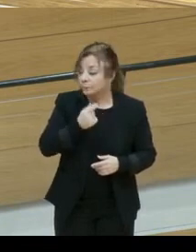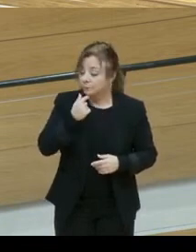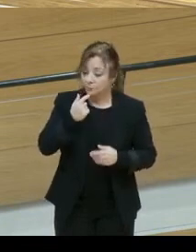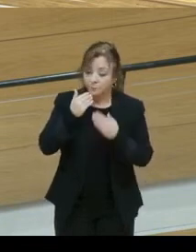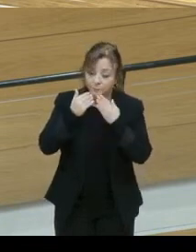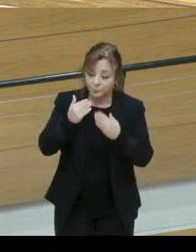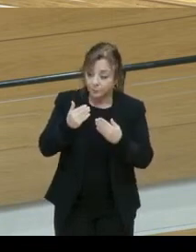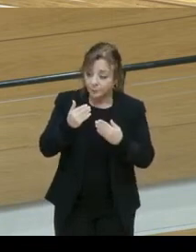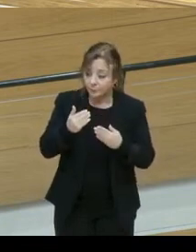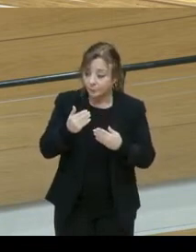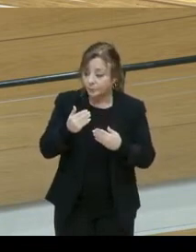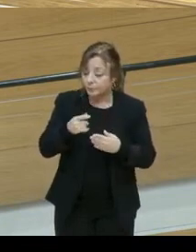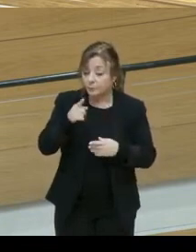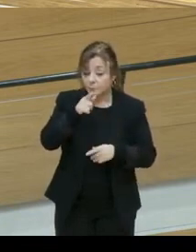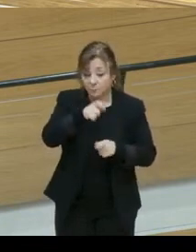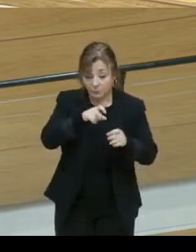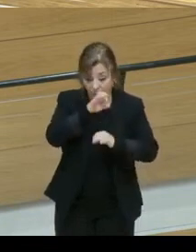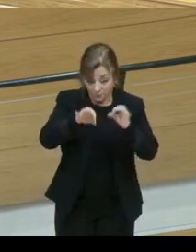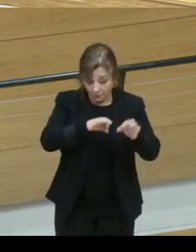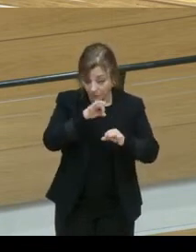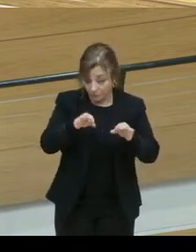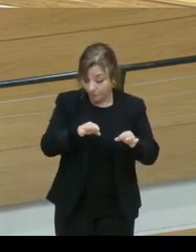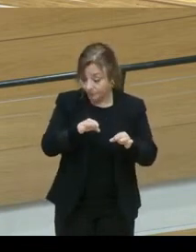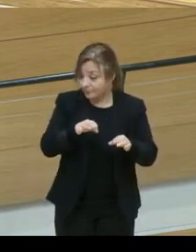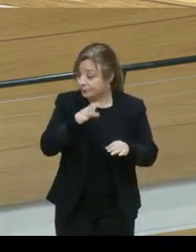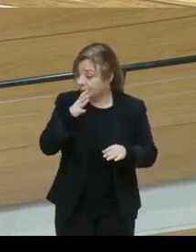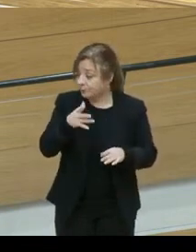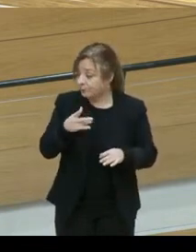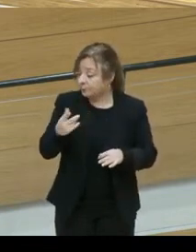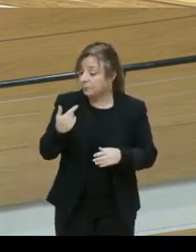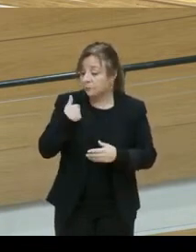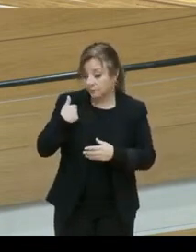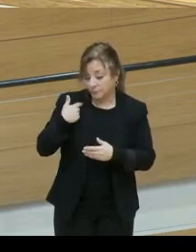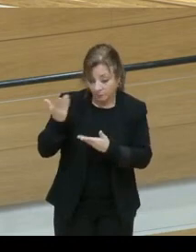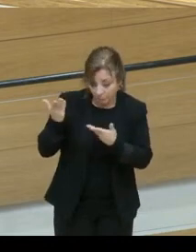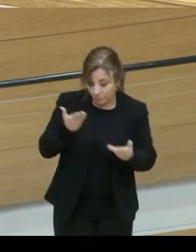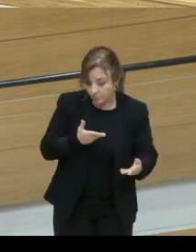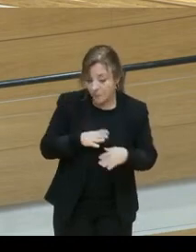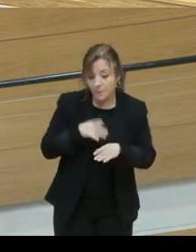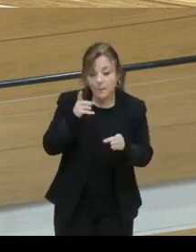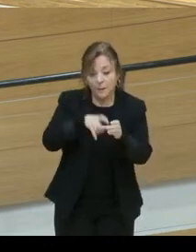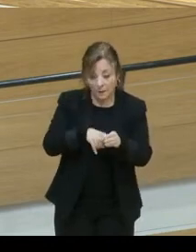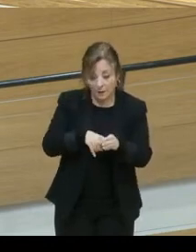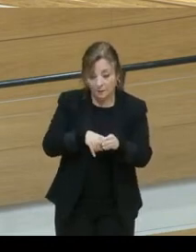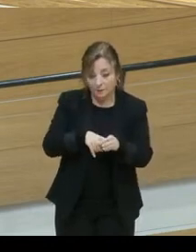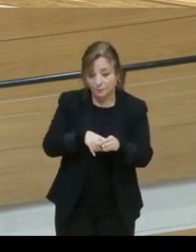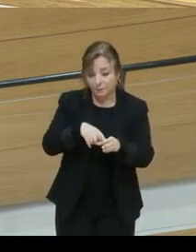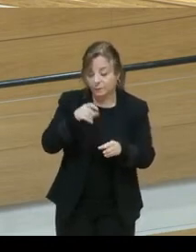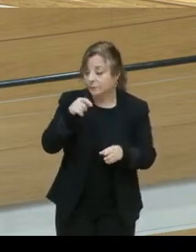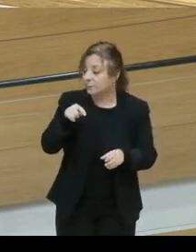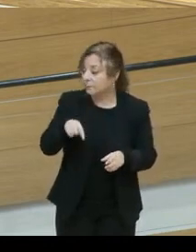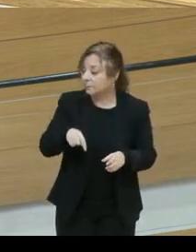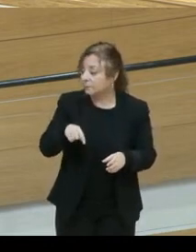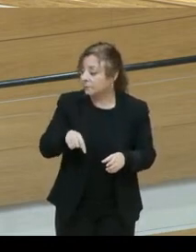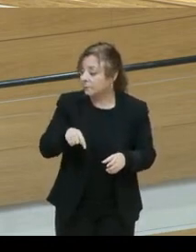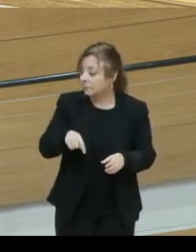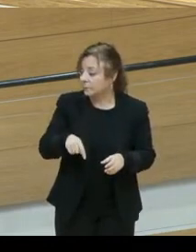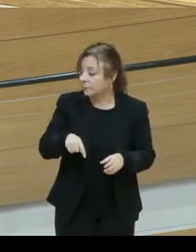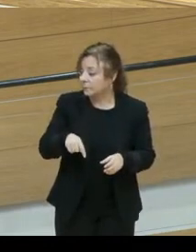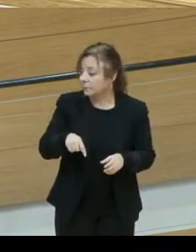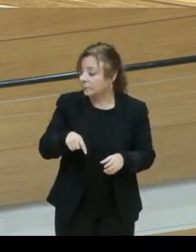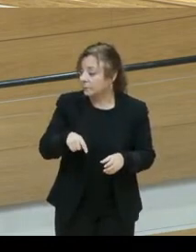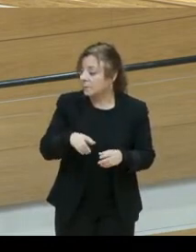agradecer a los organizadores de las mismas por habernos invitado a participar como ponentes en las